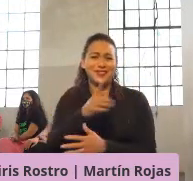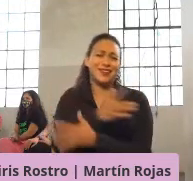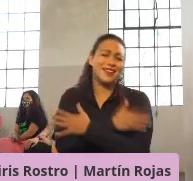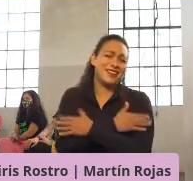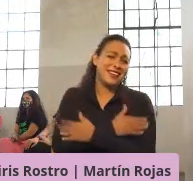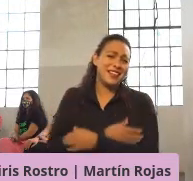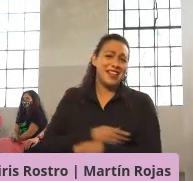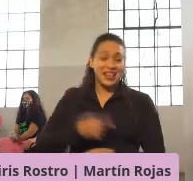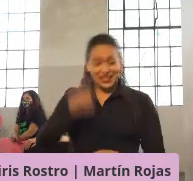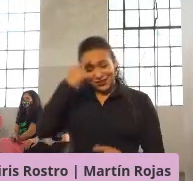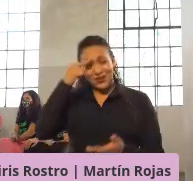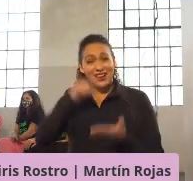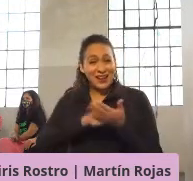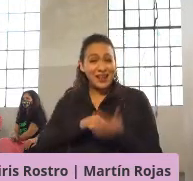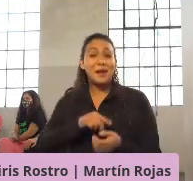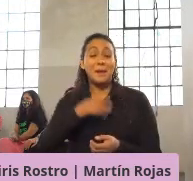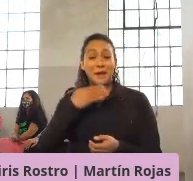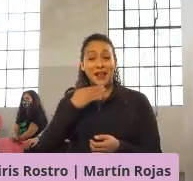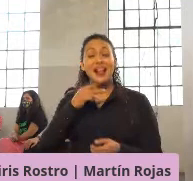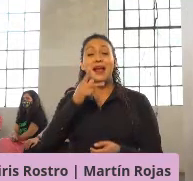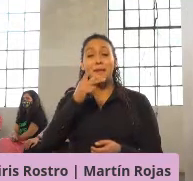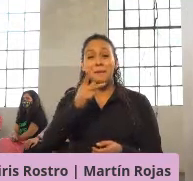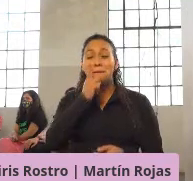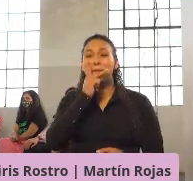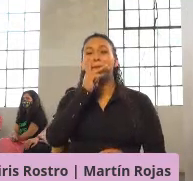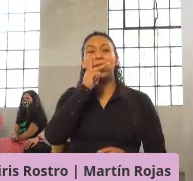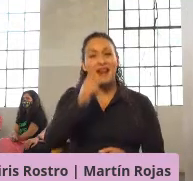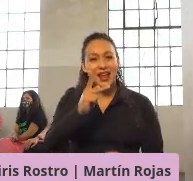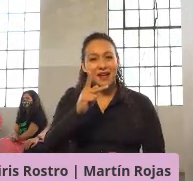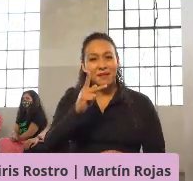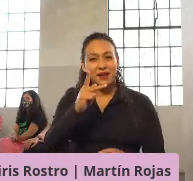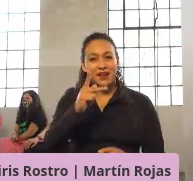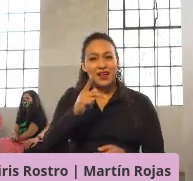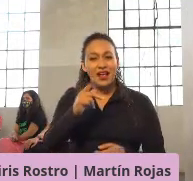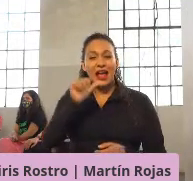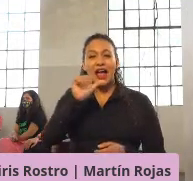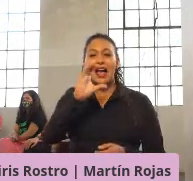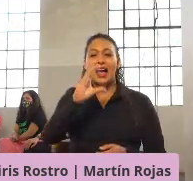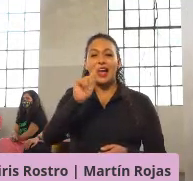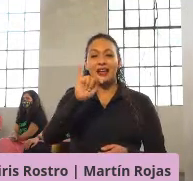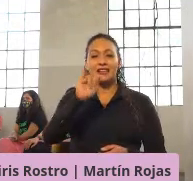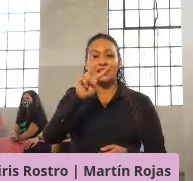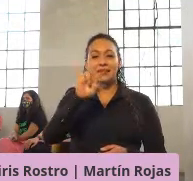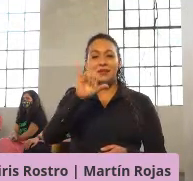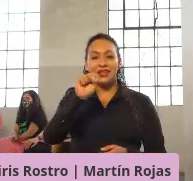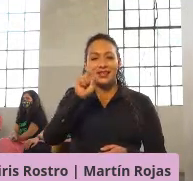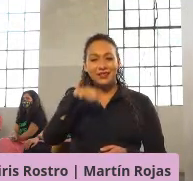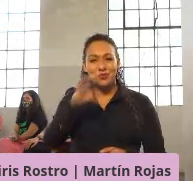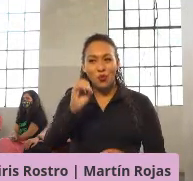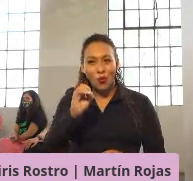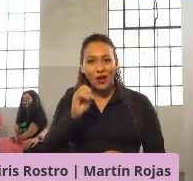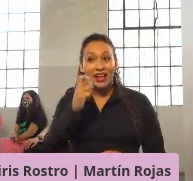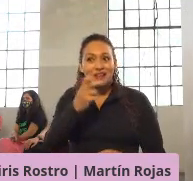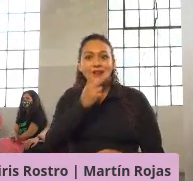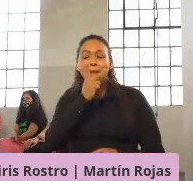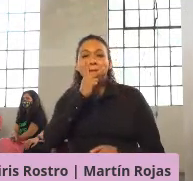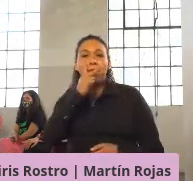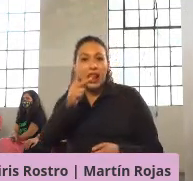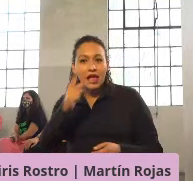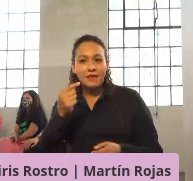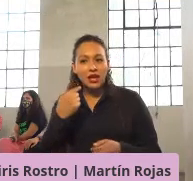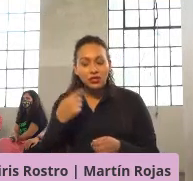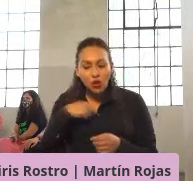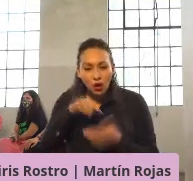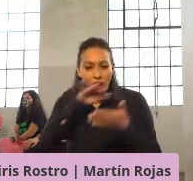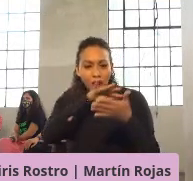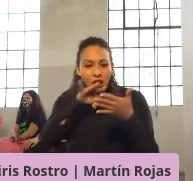como muy fuerte, ¿no? O sea, no sé cuál es su... Mi pregunta es, ¿cuál es su relación con esta palabra? Si ustedes